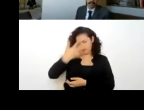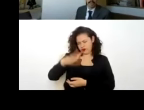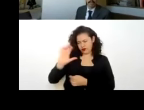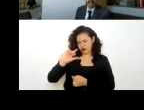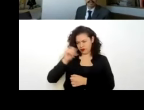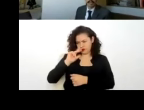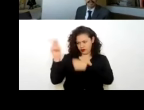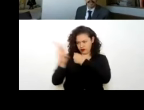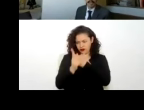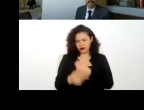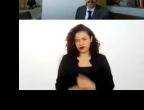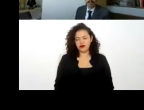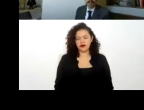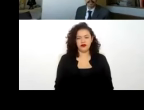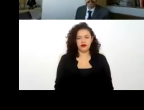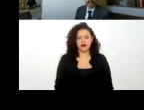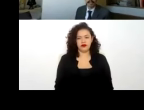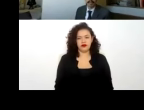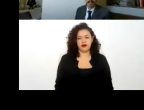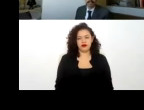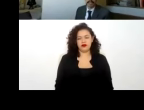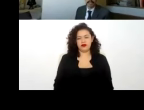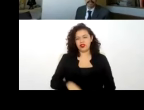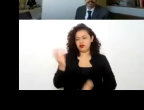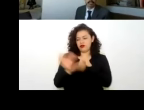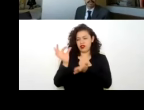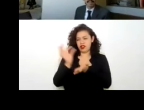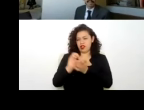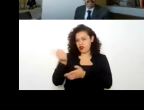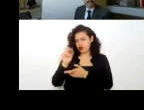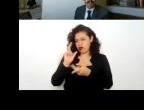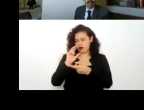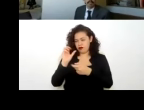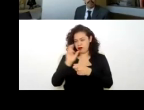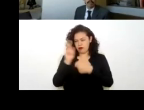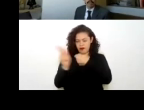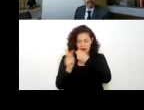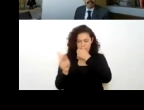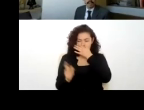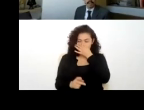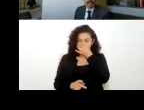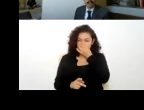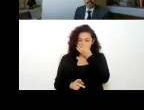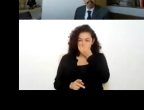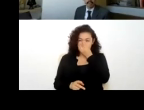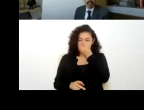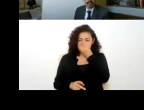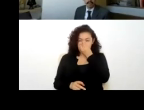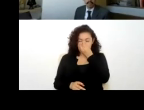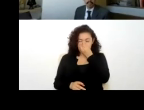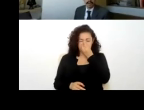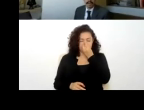extranjeros. Y la moneda extranjera o pesos mexicanos, no recuerdo ahorita si el formato de aviso